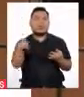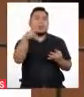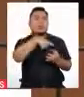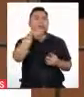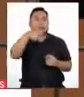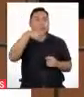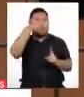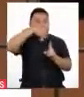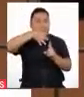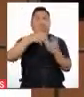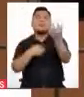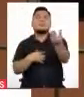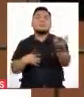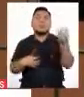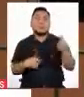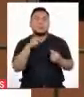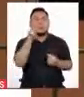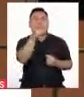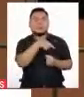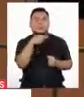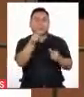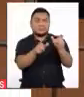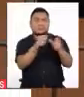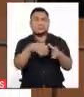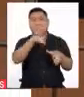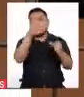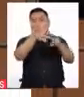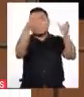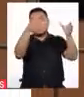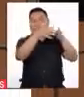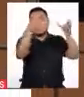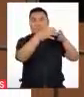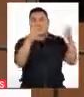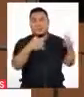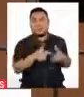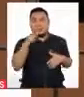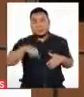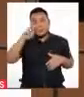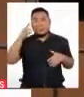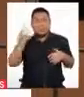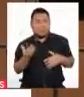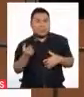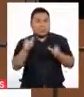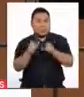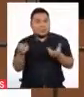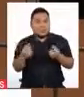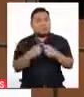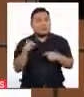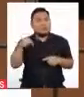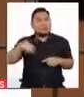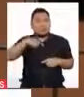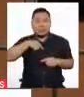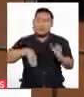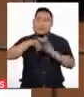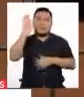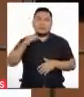incluso que tienen una población muchísimo mayor en tamaño que la peruana. Nosotros tenemos más de